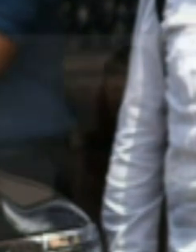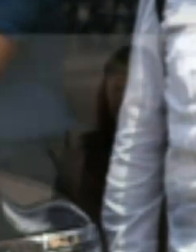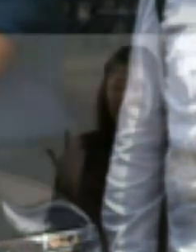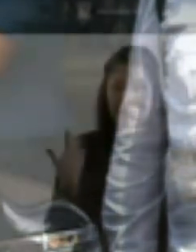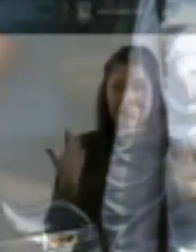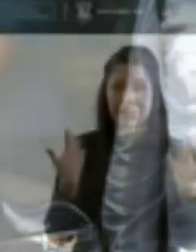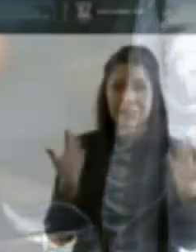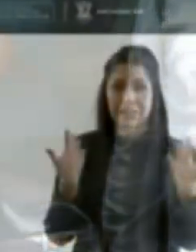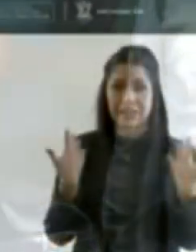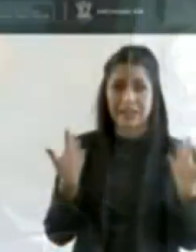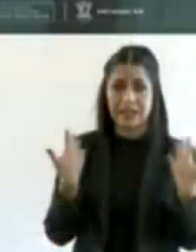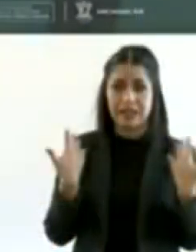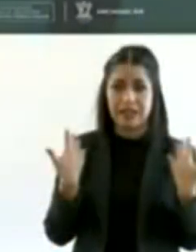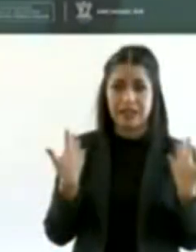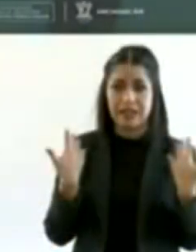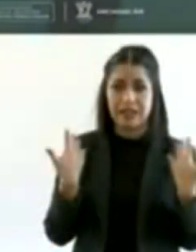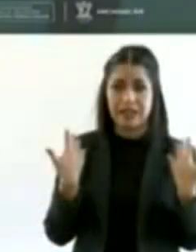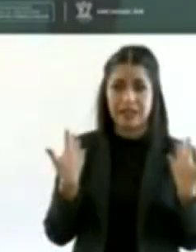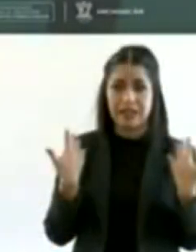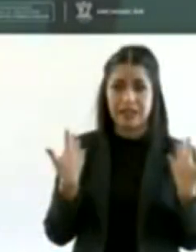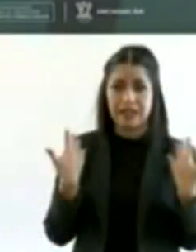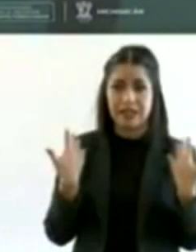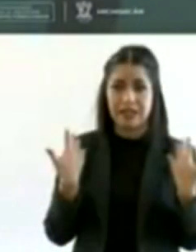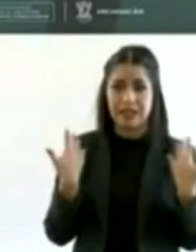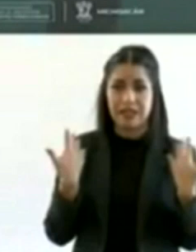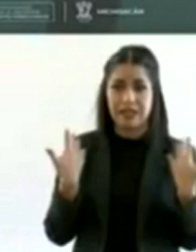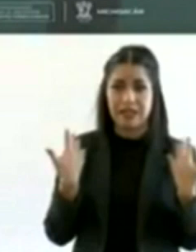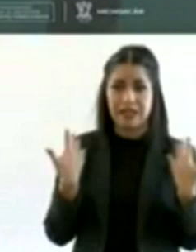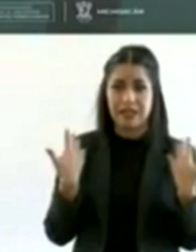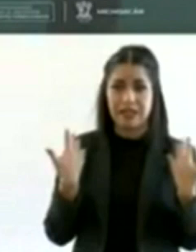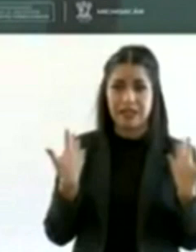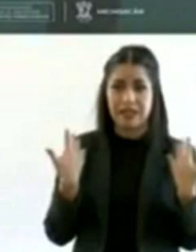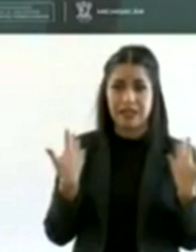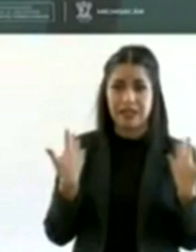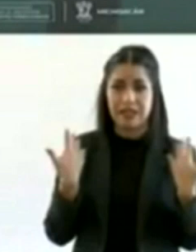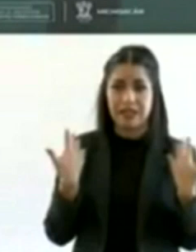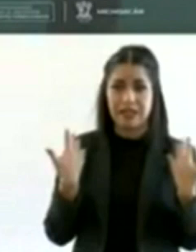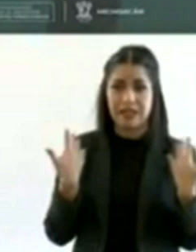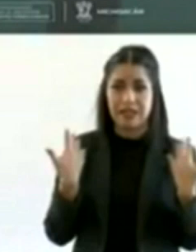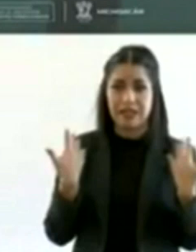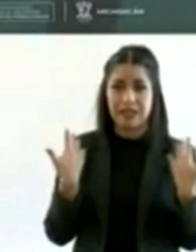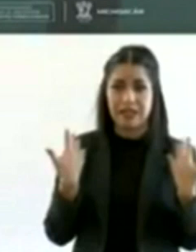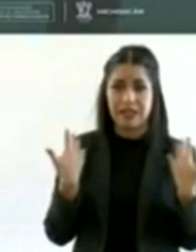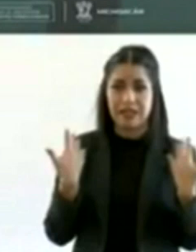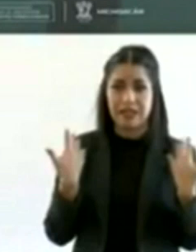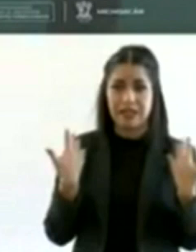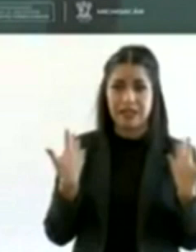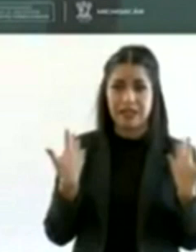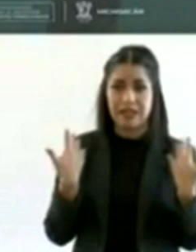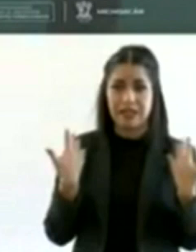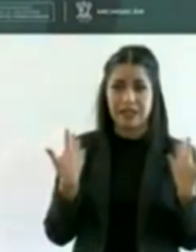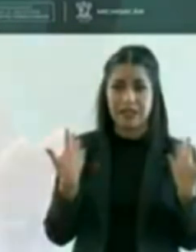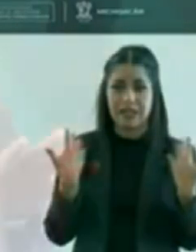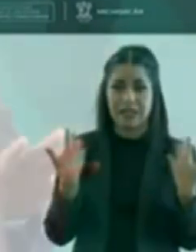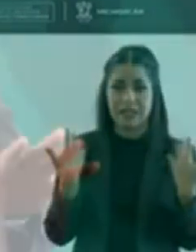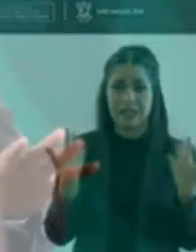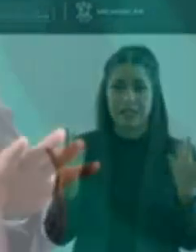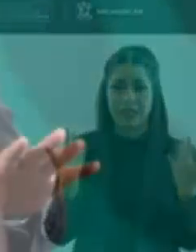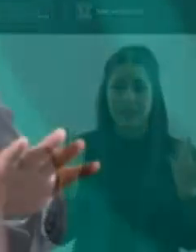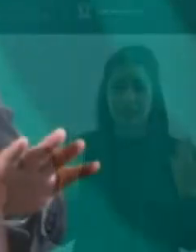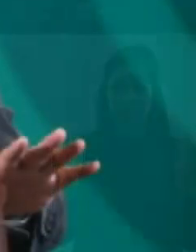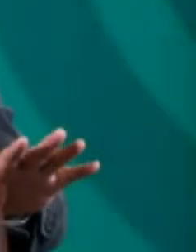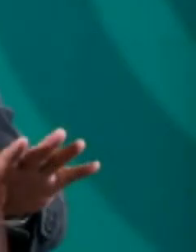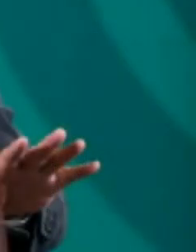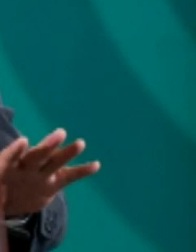resistimos la pandemia y toda la crisis. Los paisanos, cuando más necesitamos, están con nosotros.